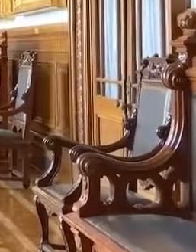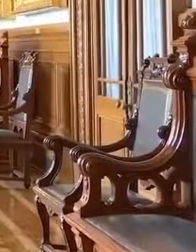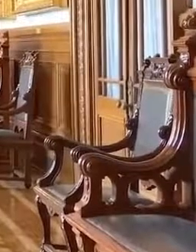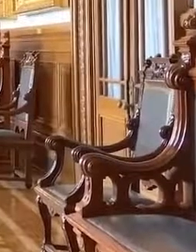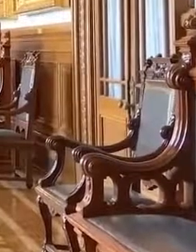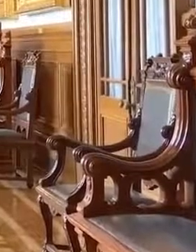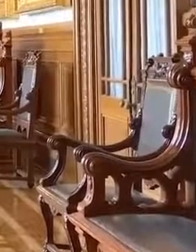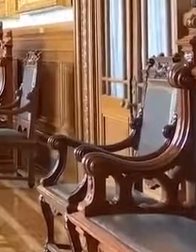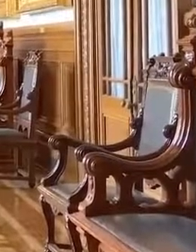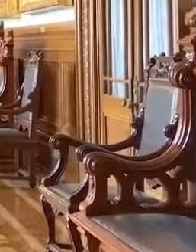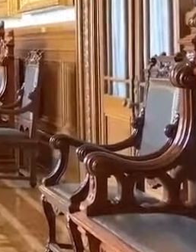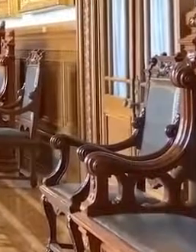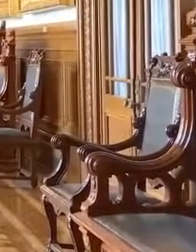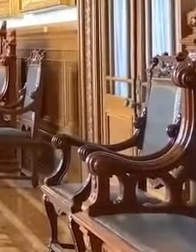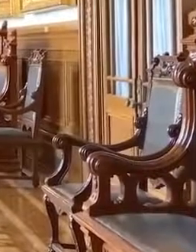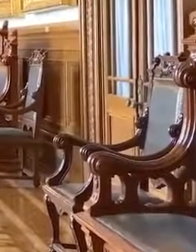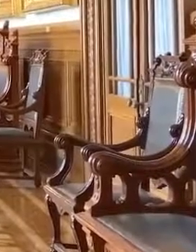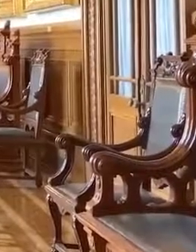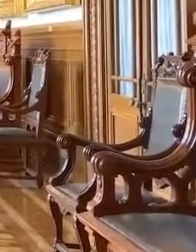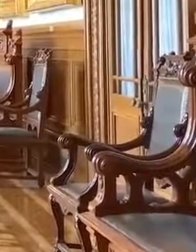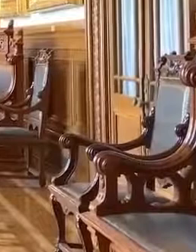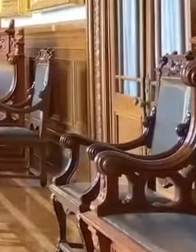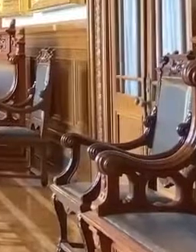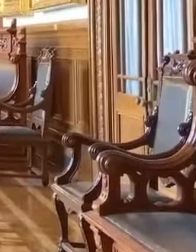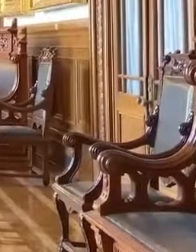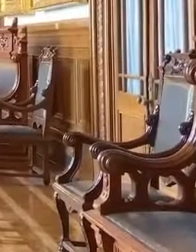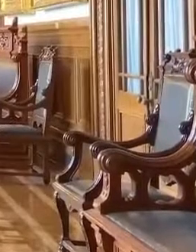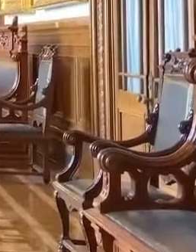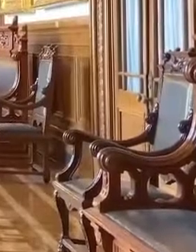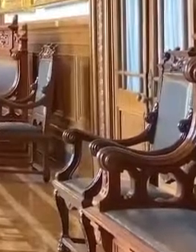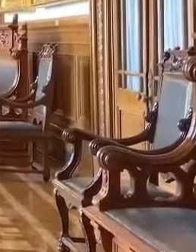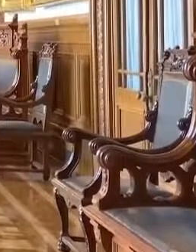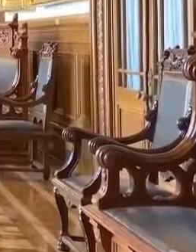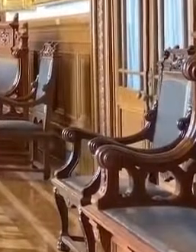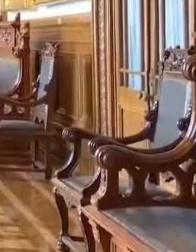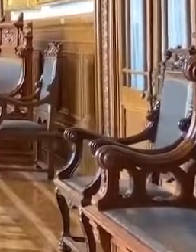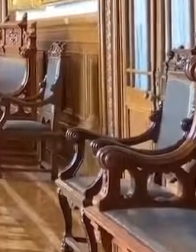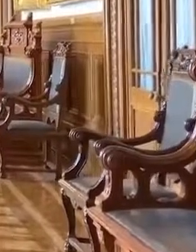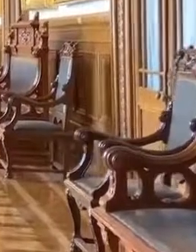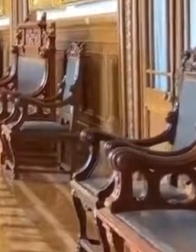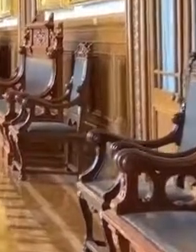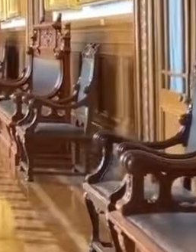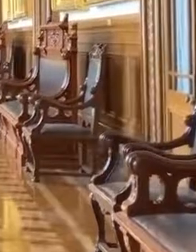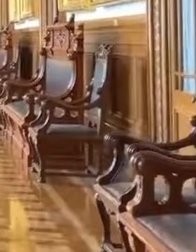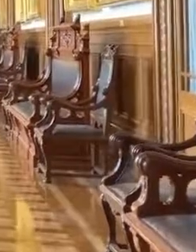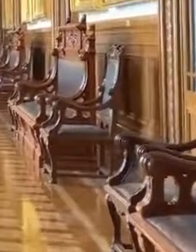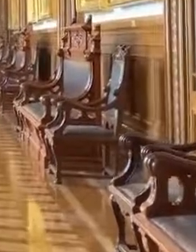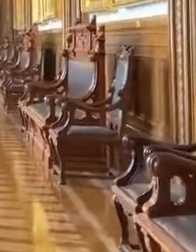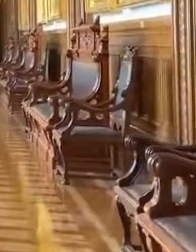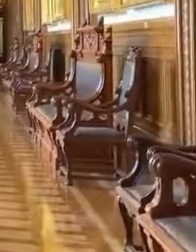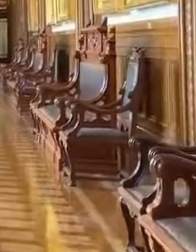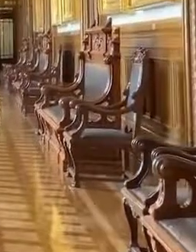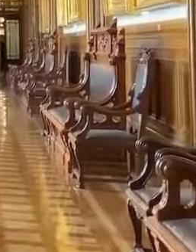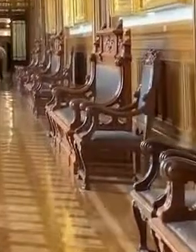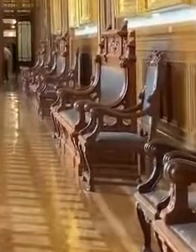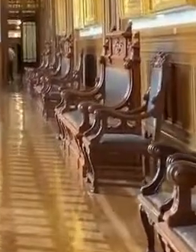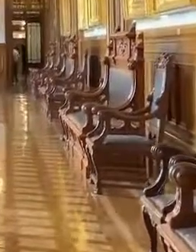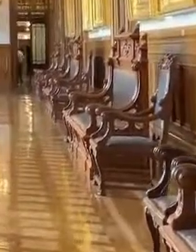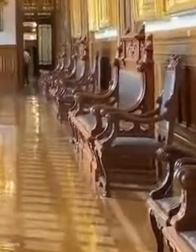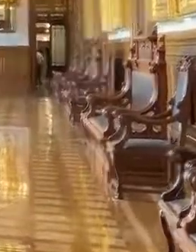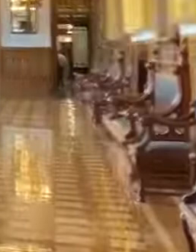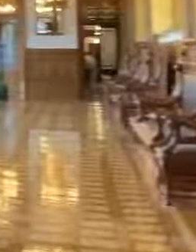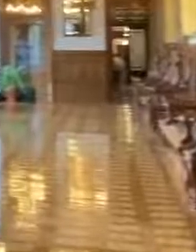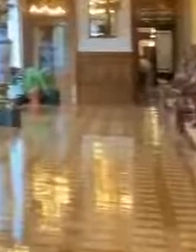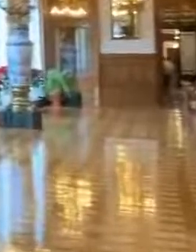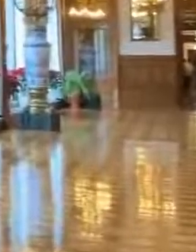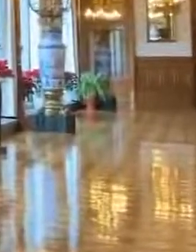terrible pandemia no va a seguir causando daños. Entonces me he dedicado a eso. Hablé con